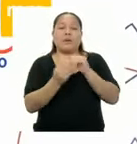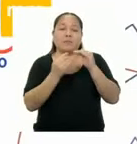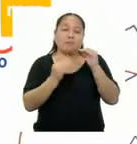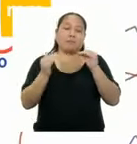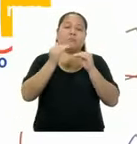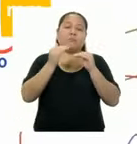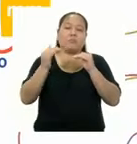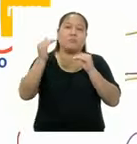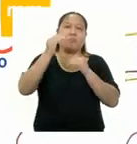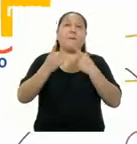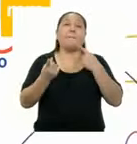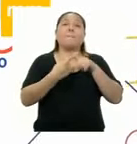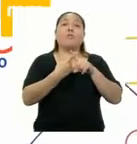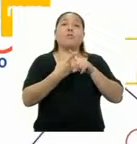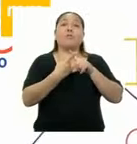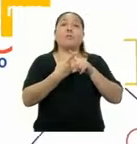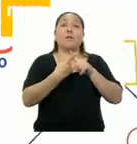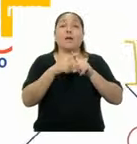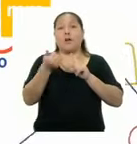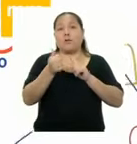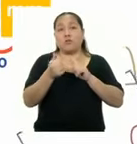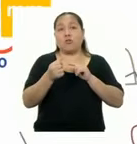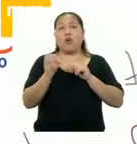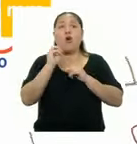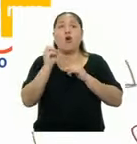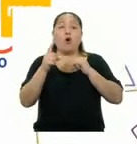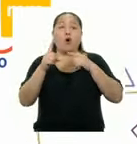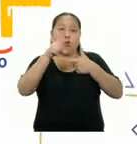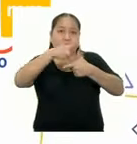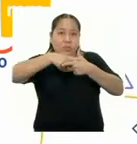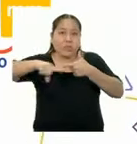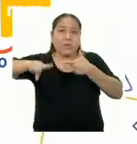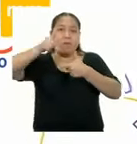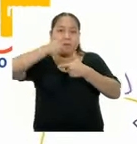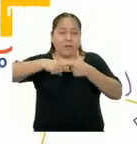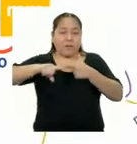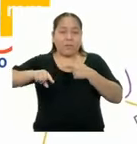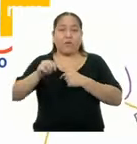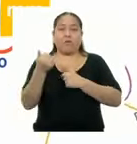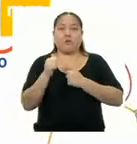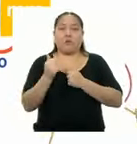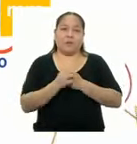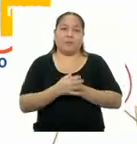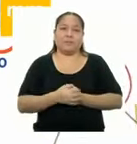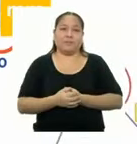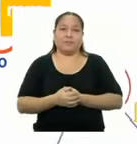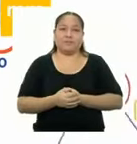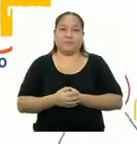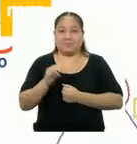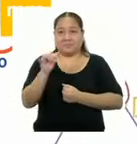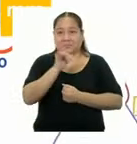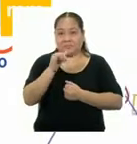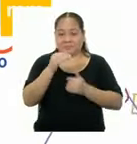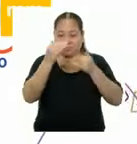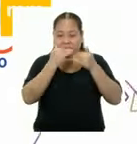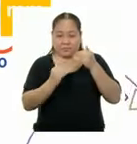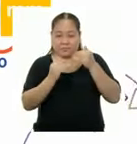las multiplicamos o dividimos por tantos ceros como lugares haya entre